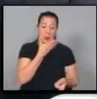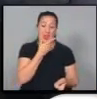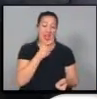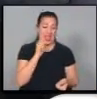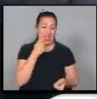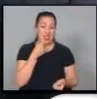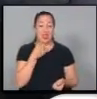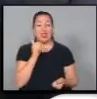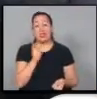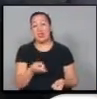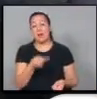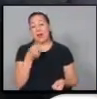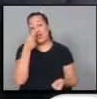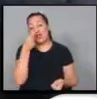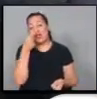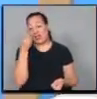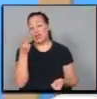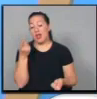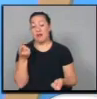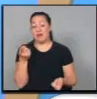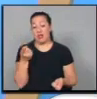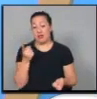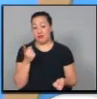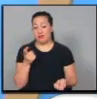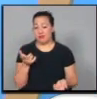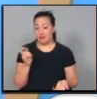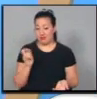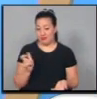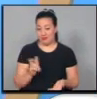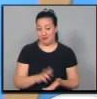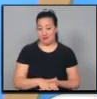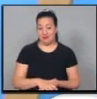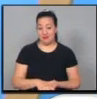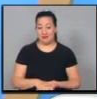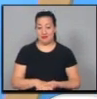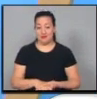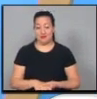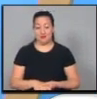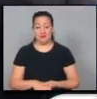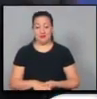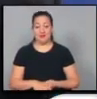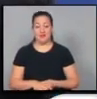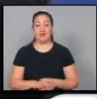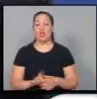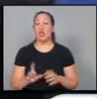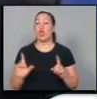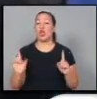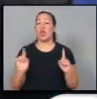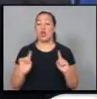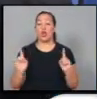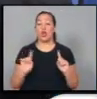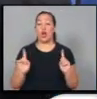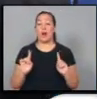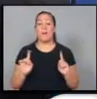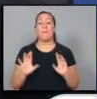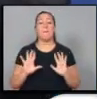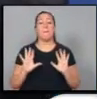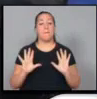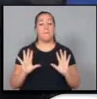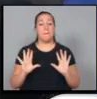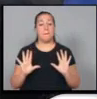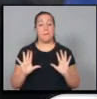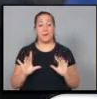estar interesante en una relación con él. Tranquilamente. No dijiste nada del otro mundo, entonces. Pero puede ser una relación de verano. Pensé que ibas a otro